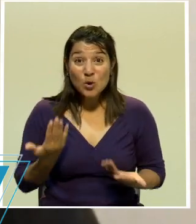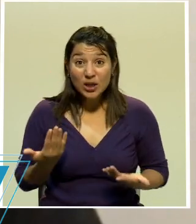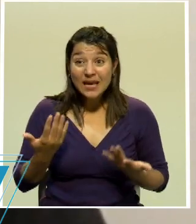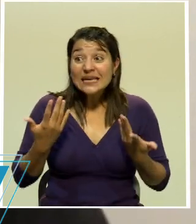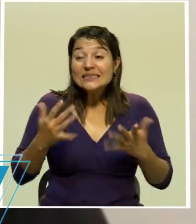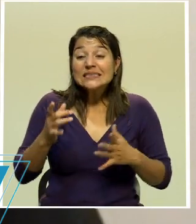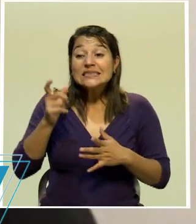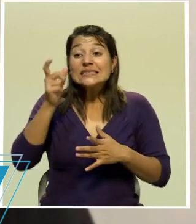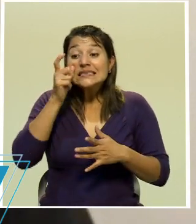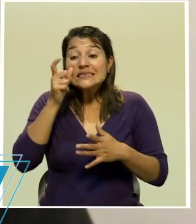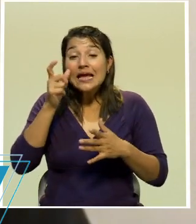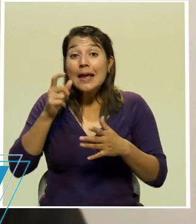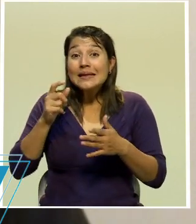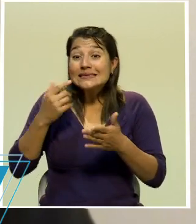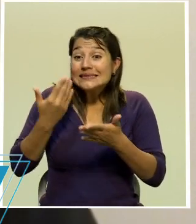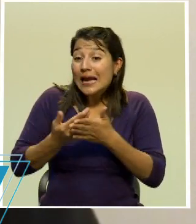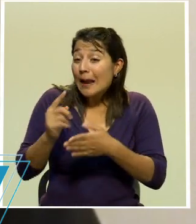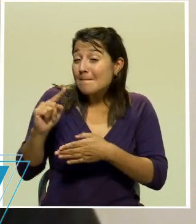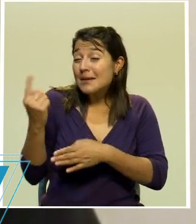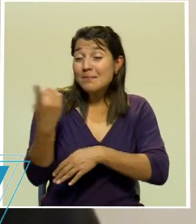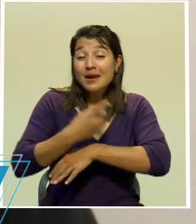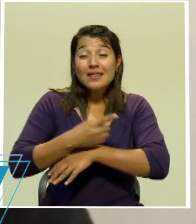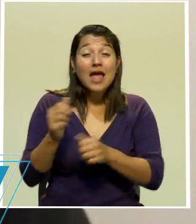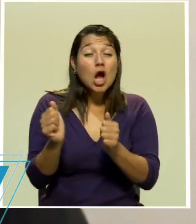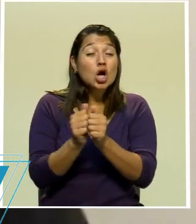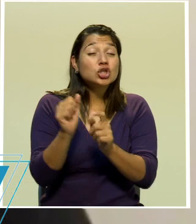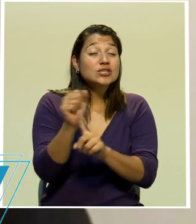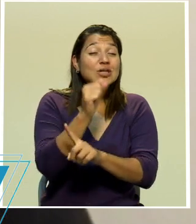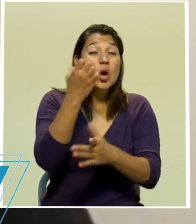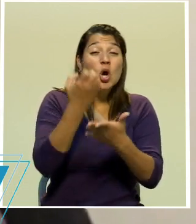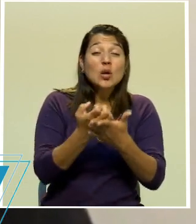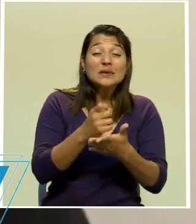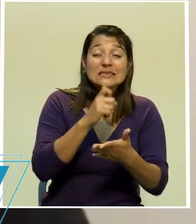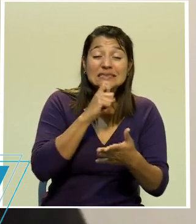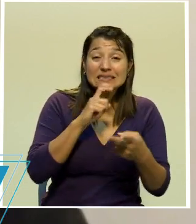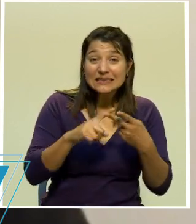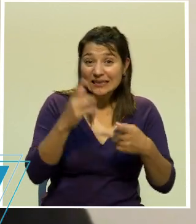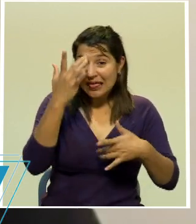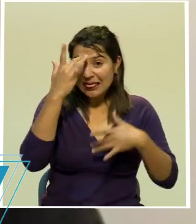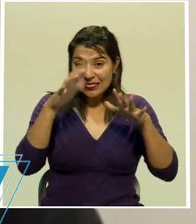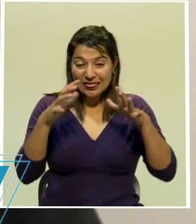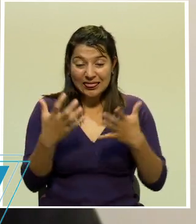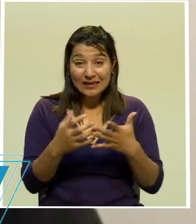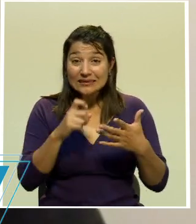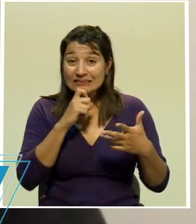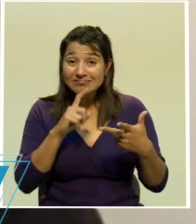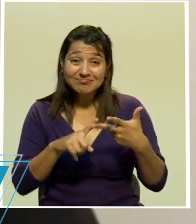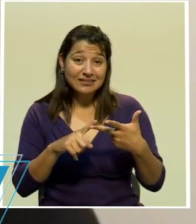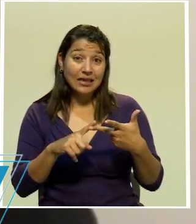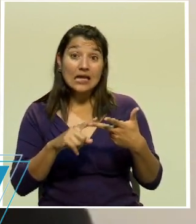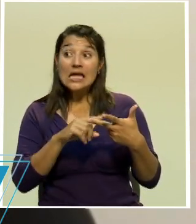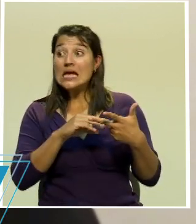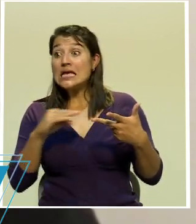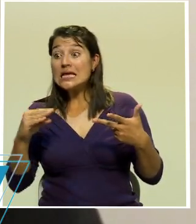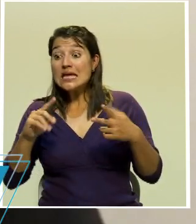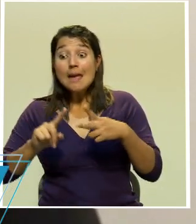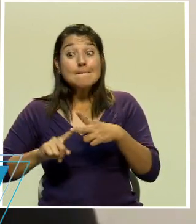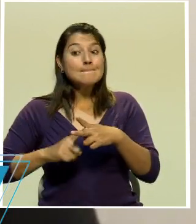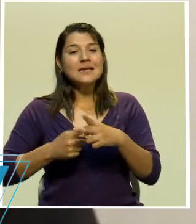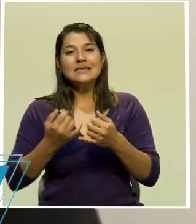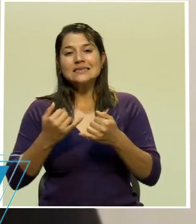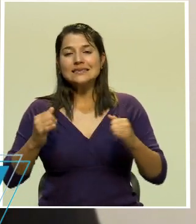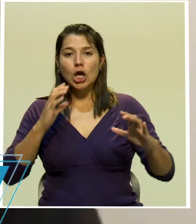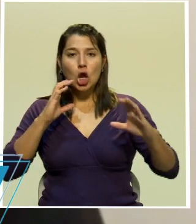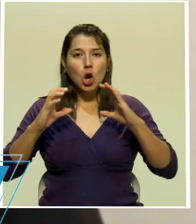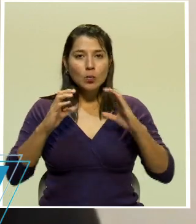situación económica dificilísima, con una pandemia dificilísima y no va a haber tenido comunicación con los funcionarios dentro del gobierno federal. Entonces va a